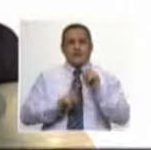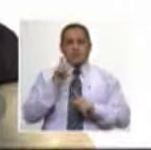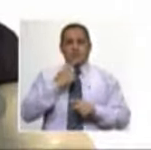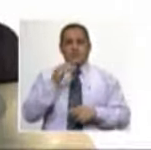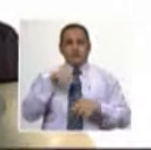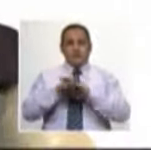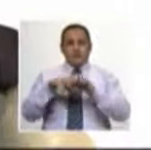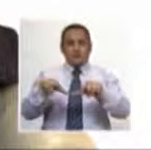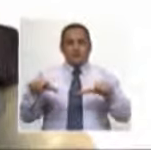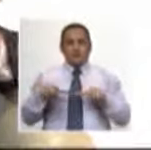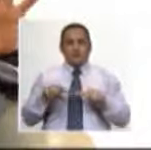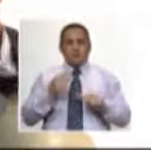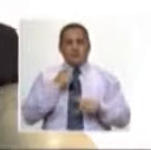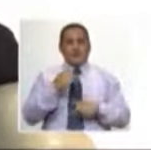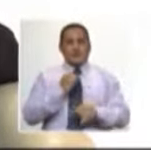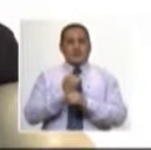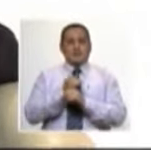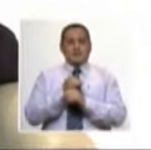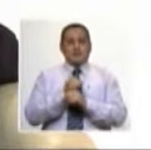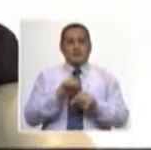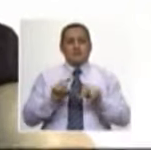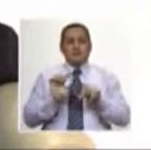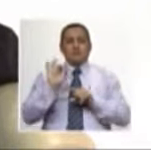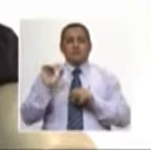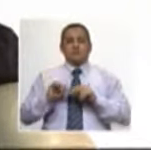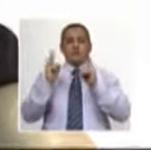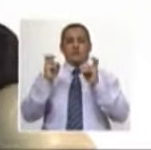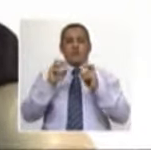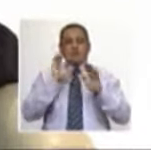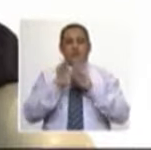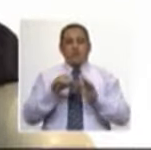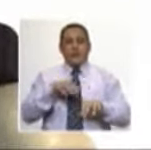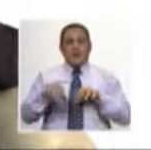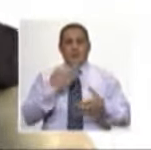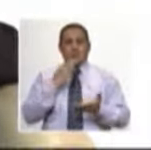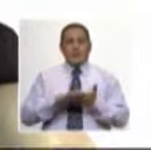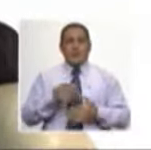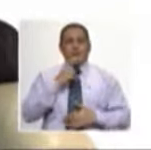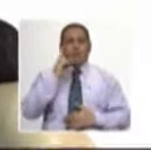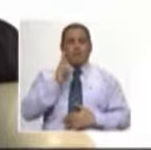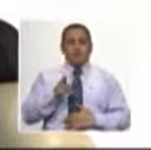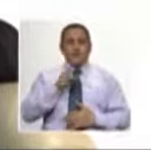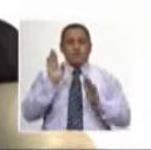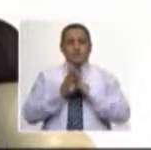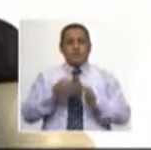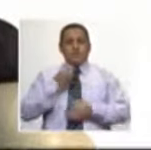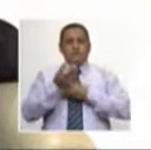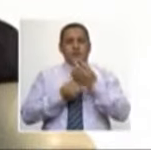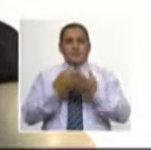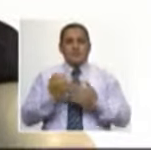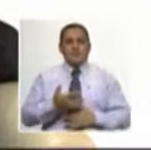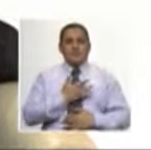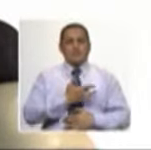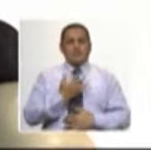la esfera del laicismo, que es otro tema, ¿no? Haría mal en prohibir esas manifestaciones públicas,